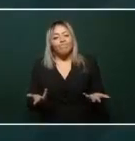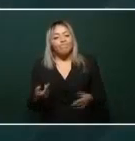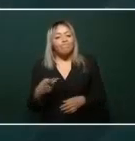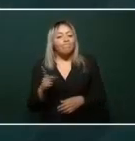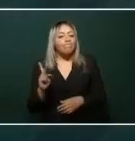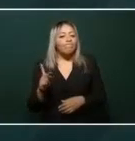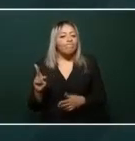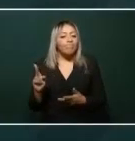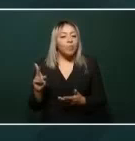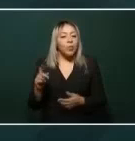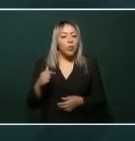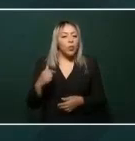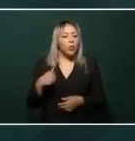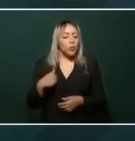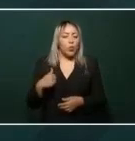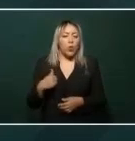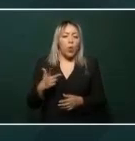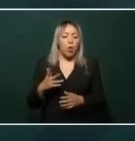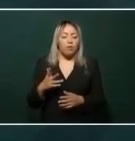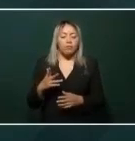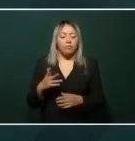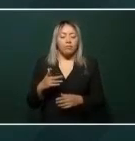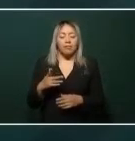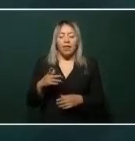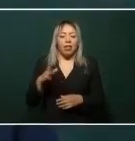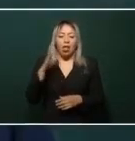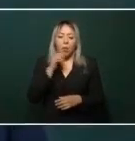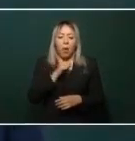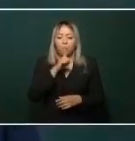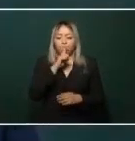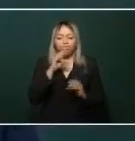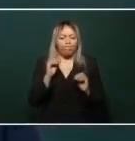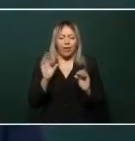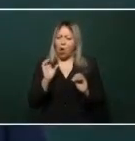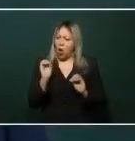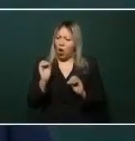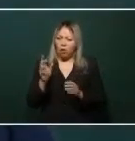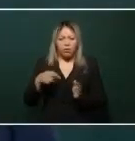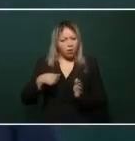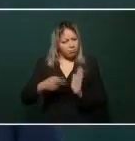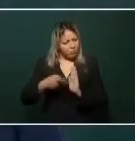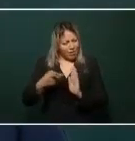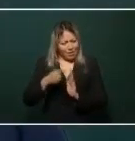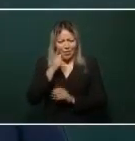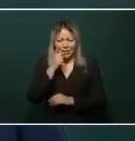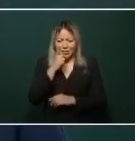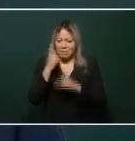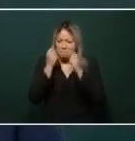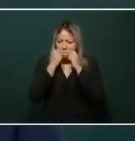no voy a dejar de mencionarlo porque los conos